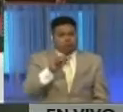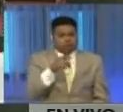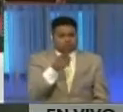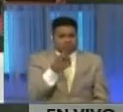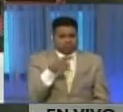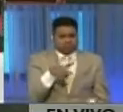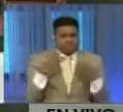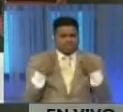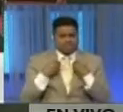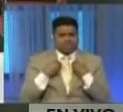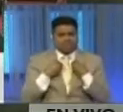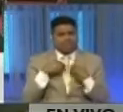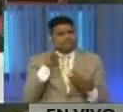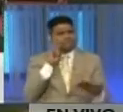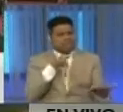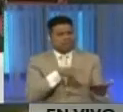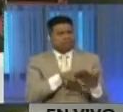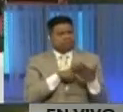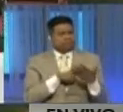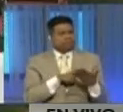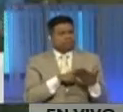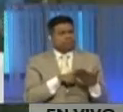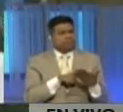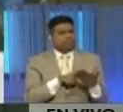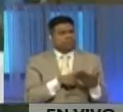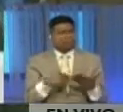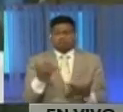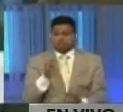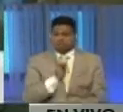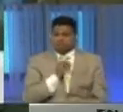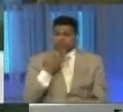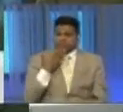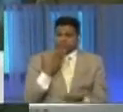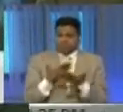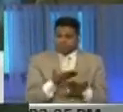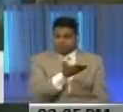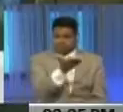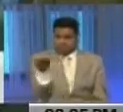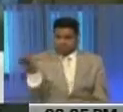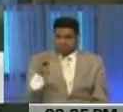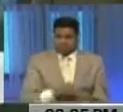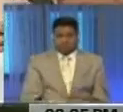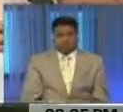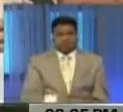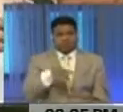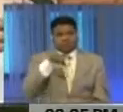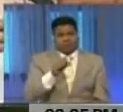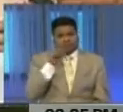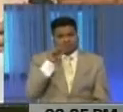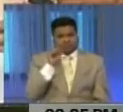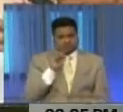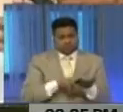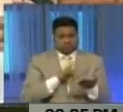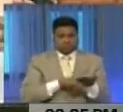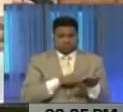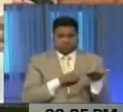¿no? Fíjense ustedes, yo le pediría a ustedes que tomaran este punto de cuenta